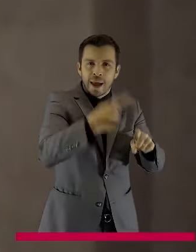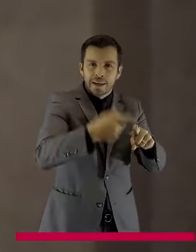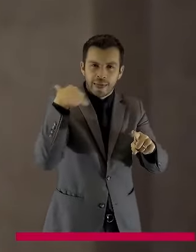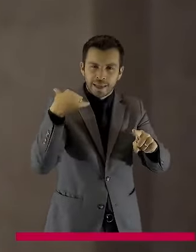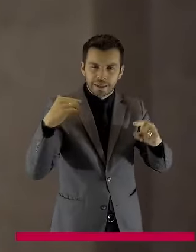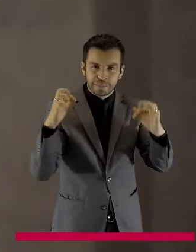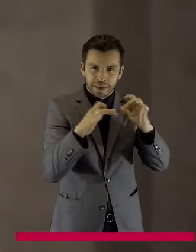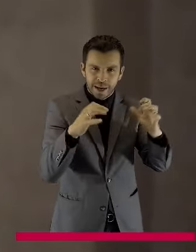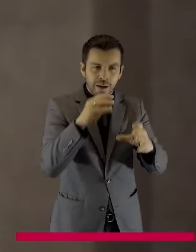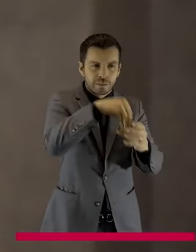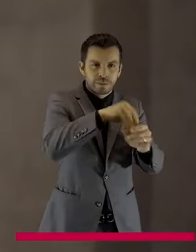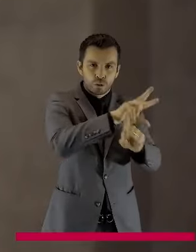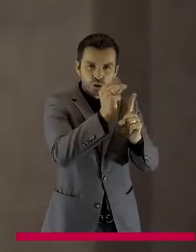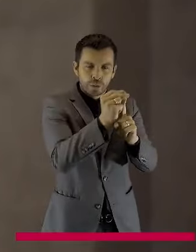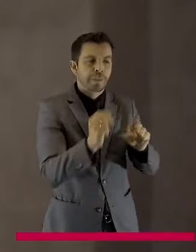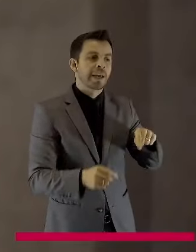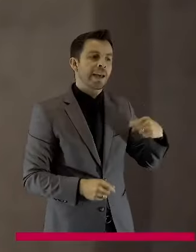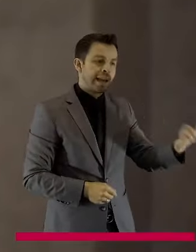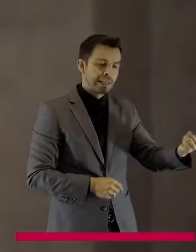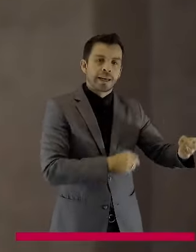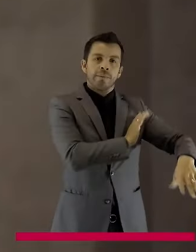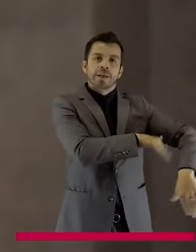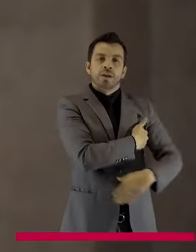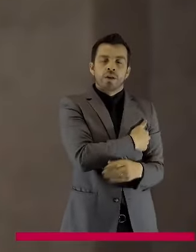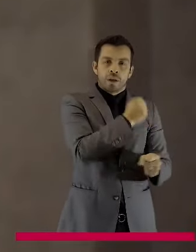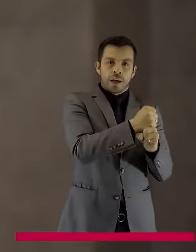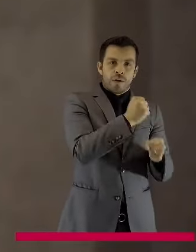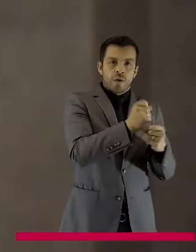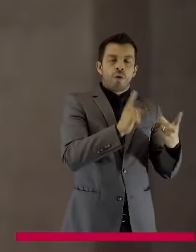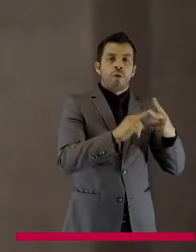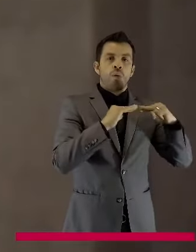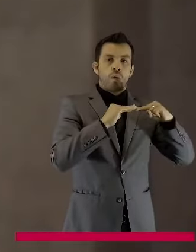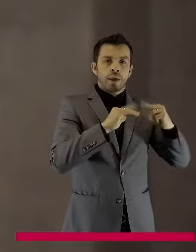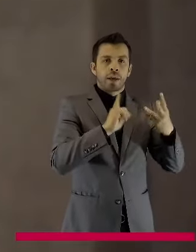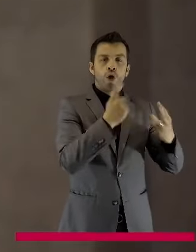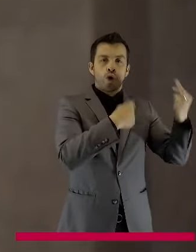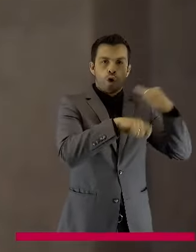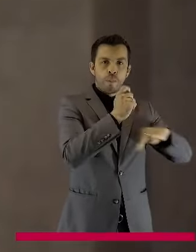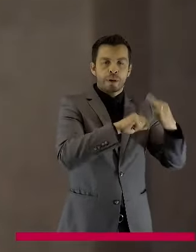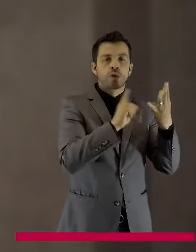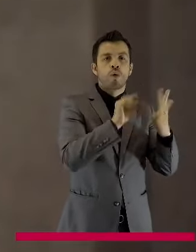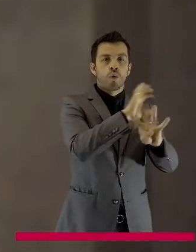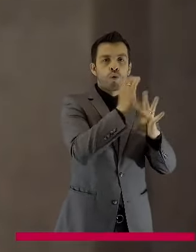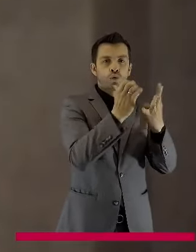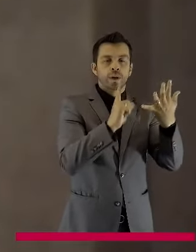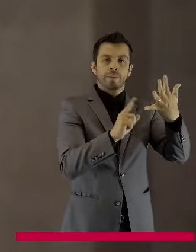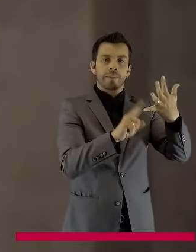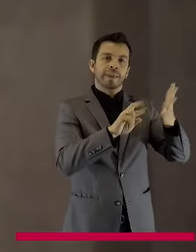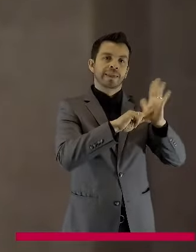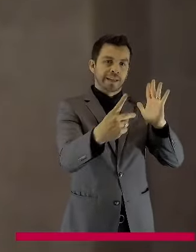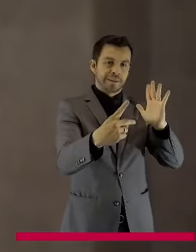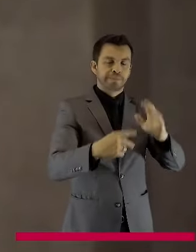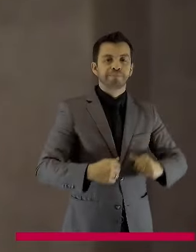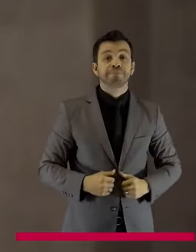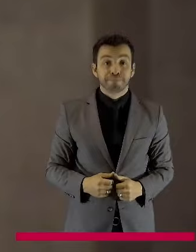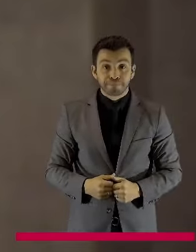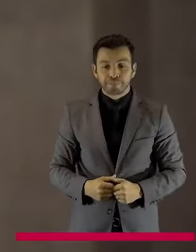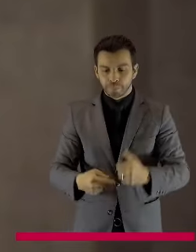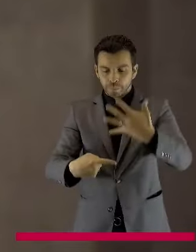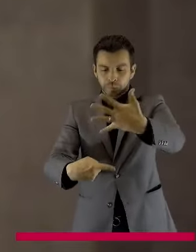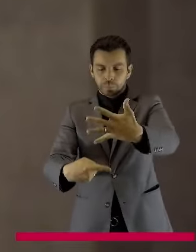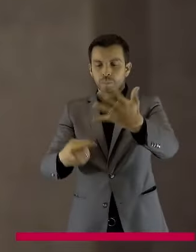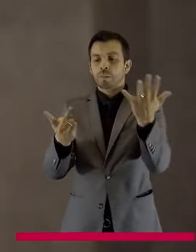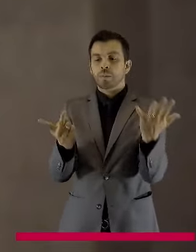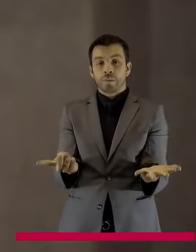los Ministerios del Trabajo, Igualdad, Comercio, Cultura y MINTIC. Y por último,